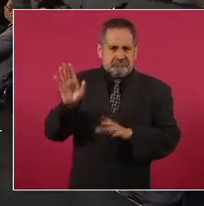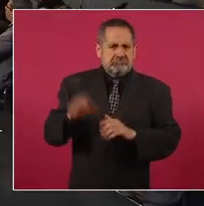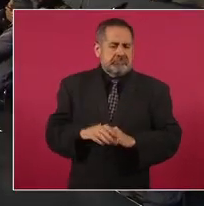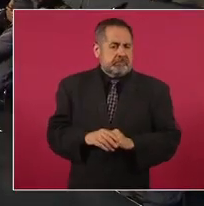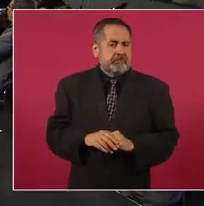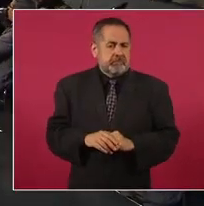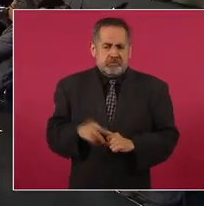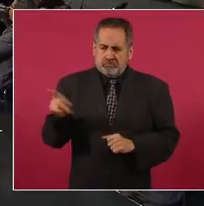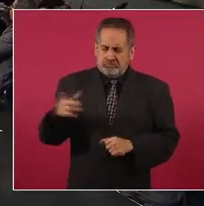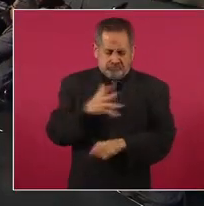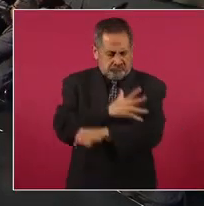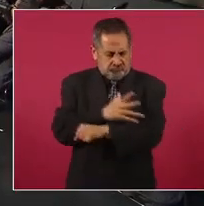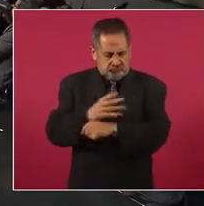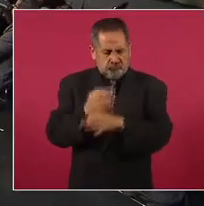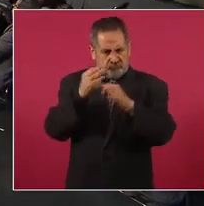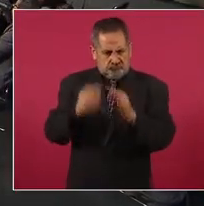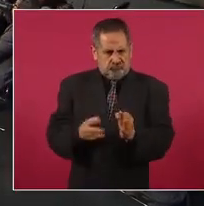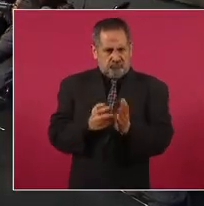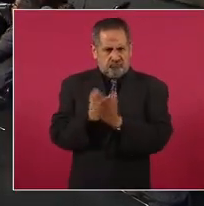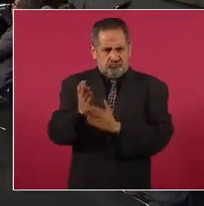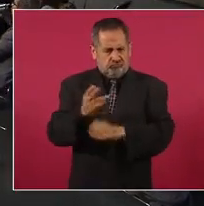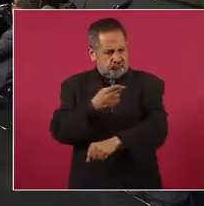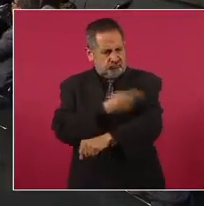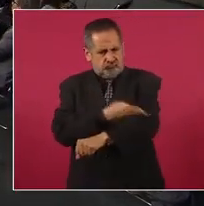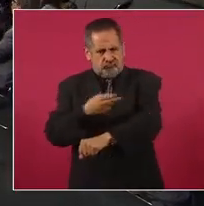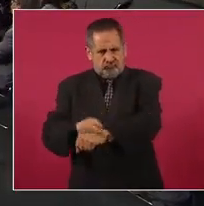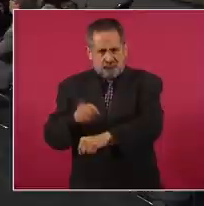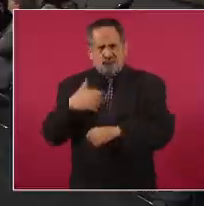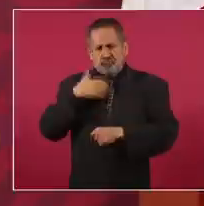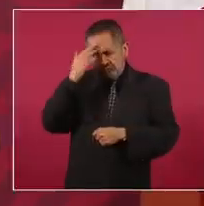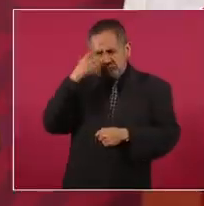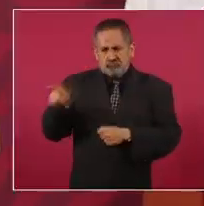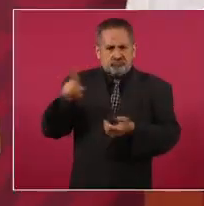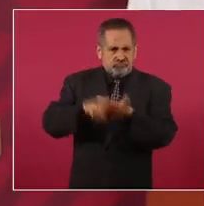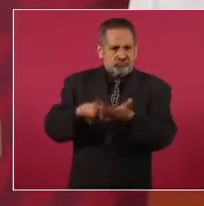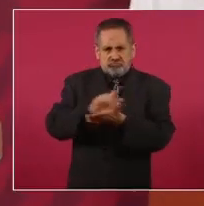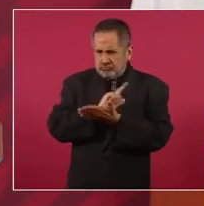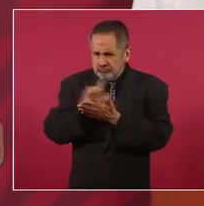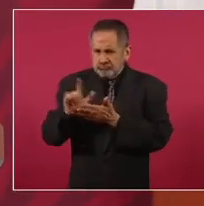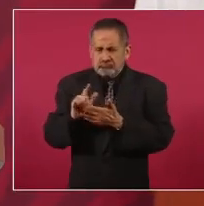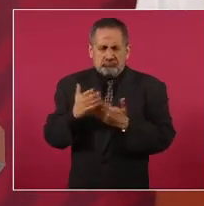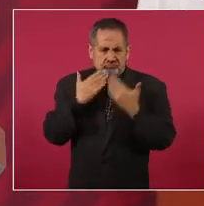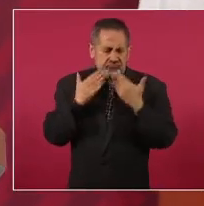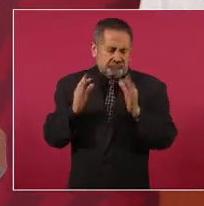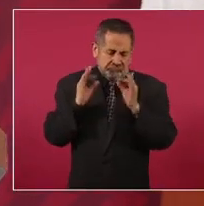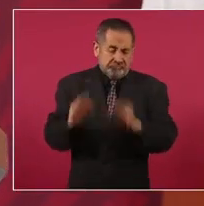un hombre íntegro, honesto, limpio.